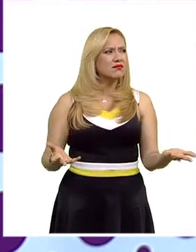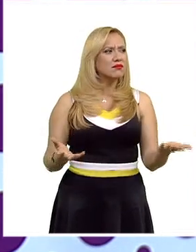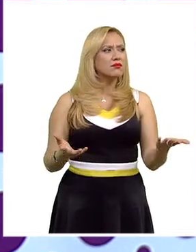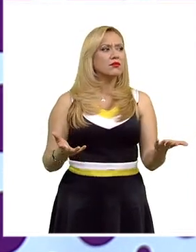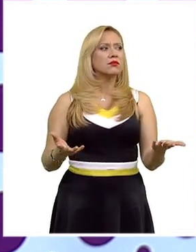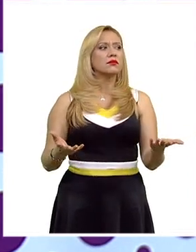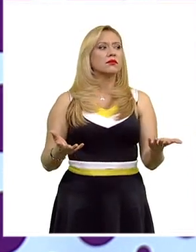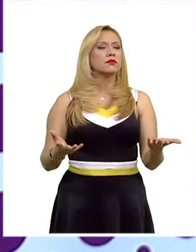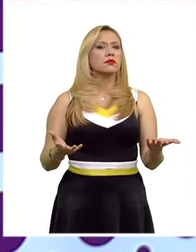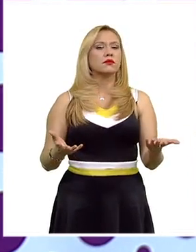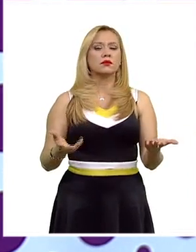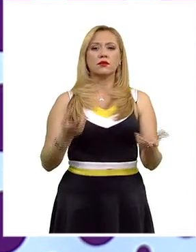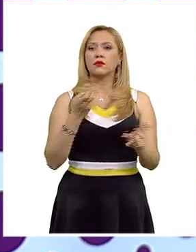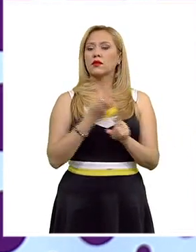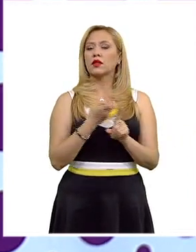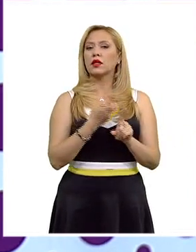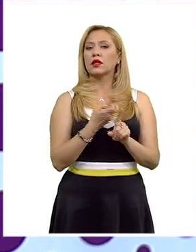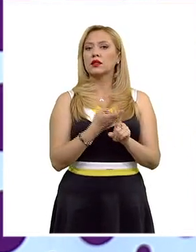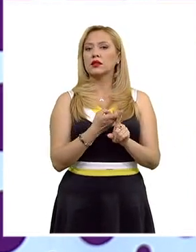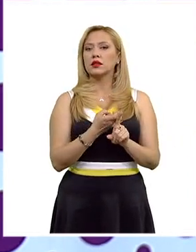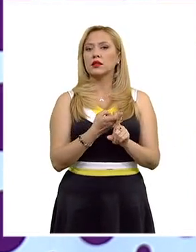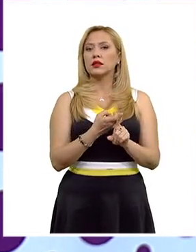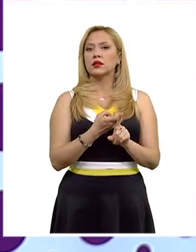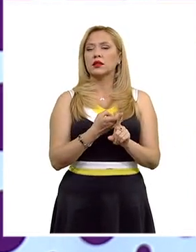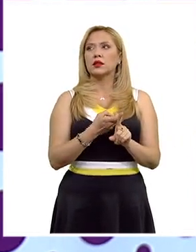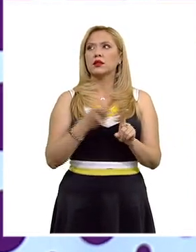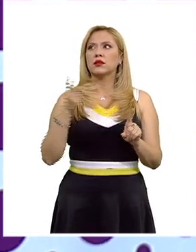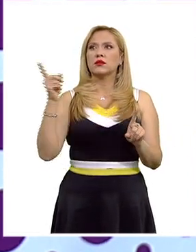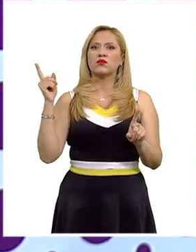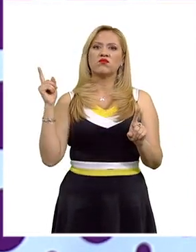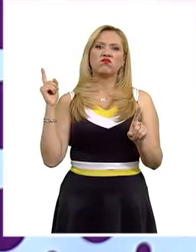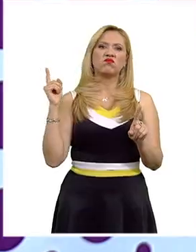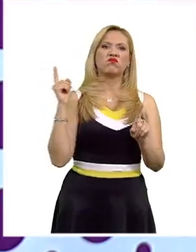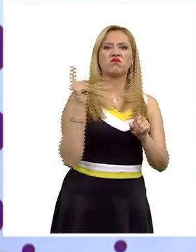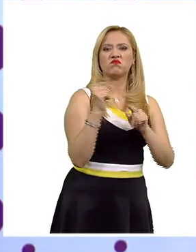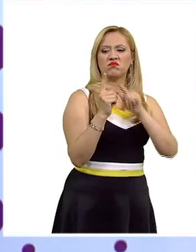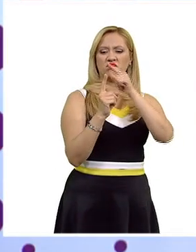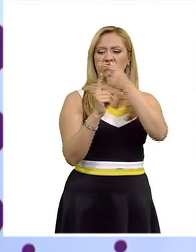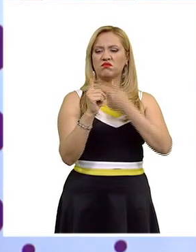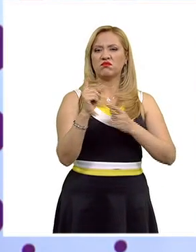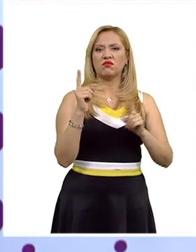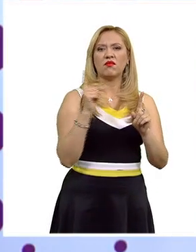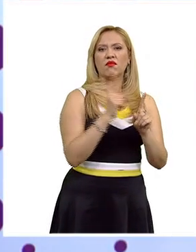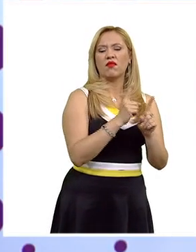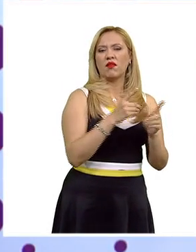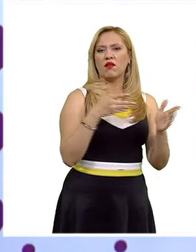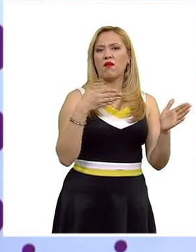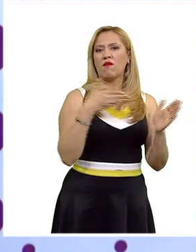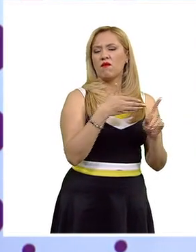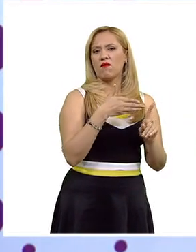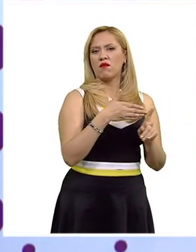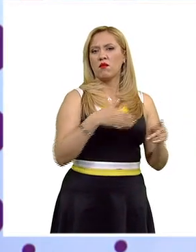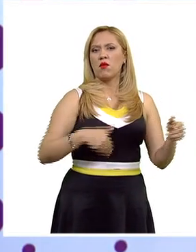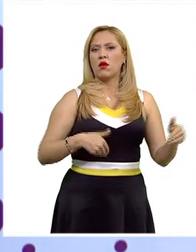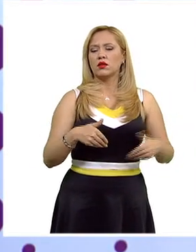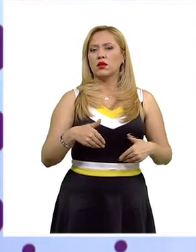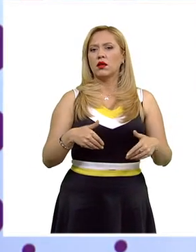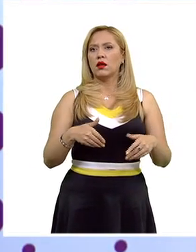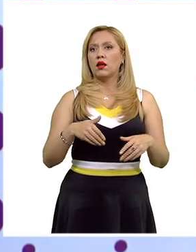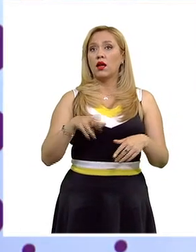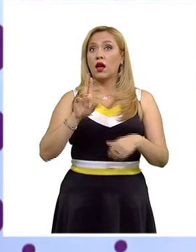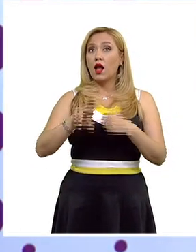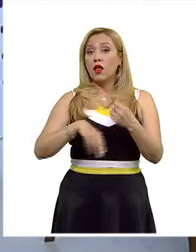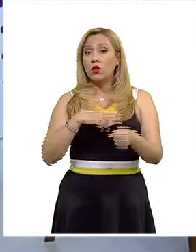anterior, este agresor, esta figura del agresor. La violencia no es algo natural, por supuesto, sino que se